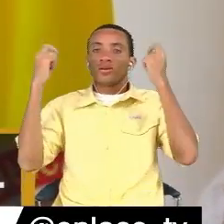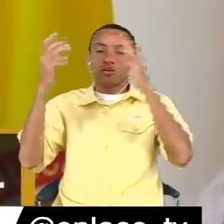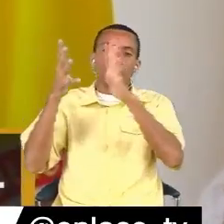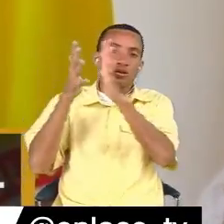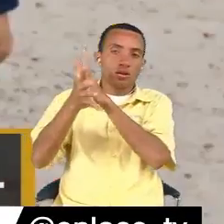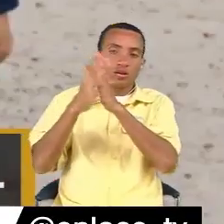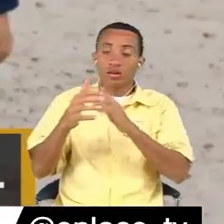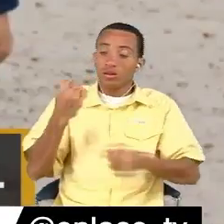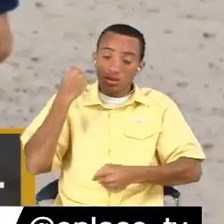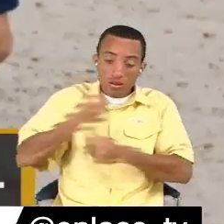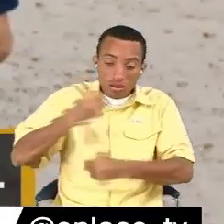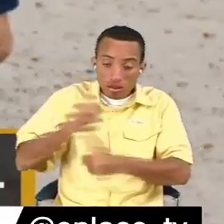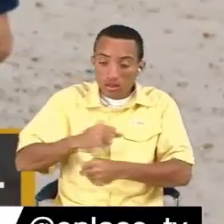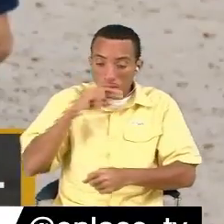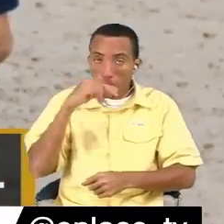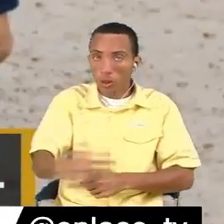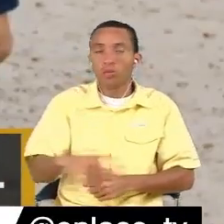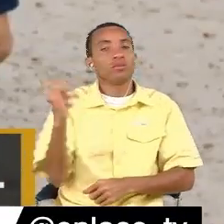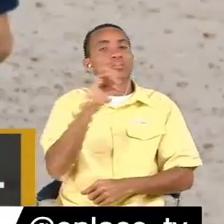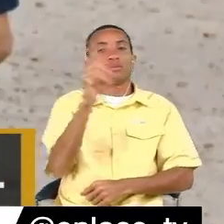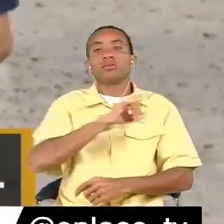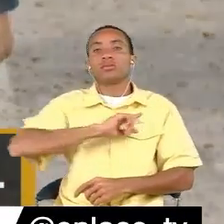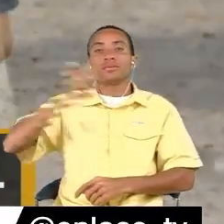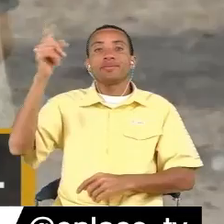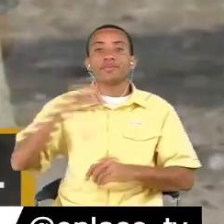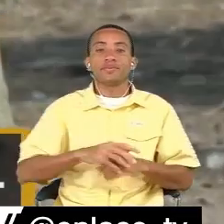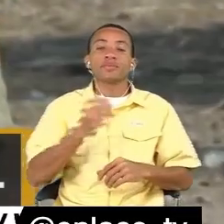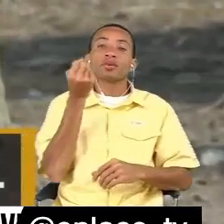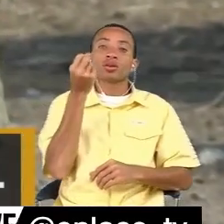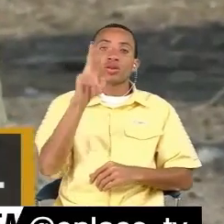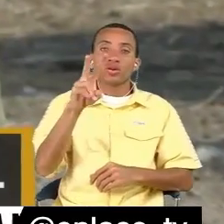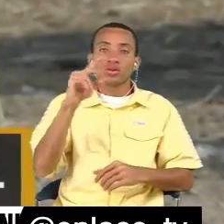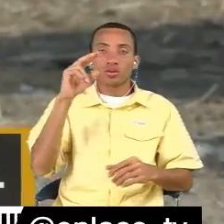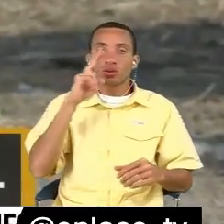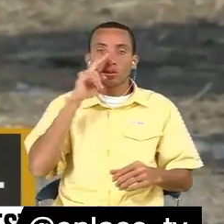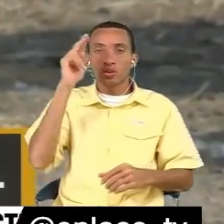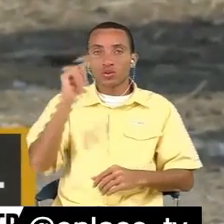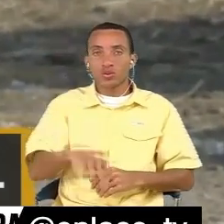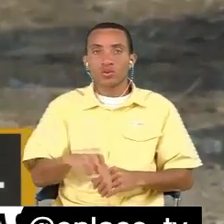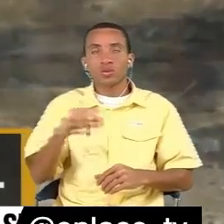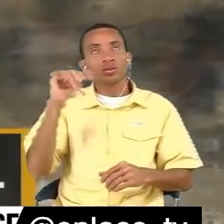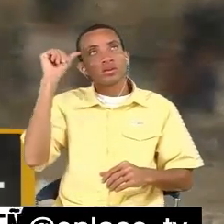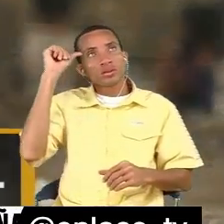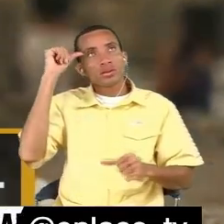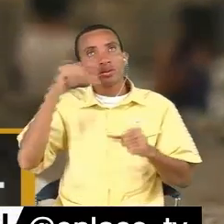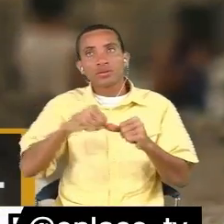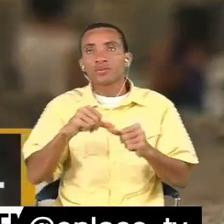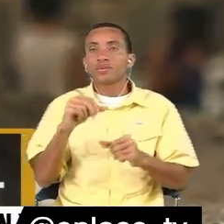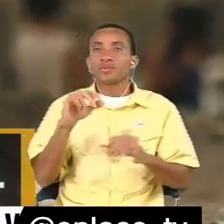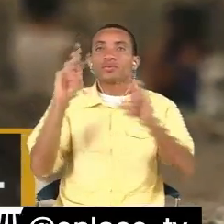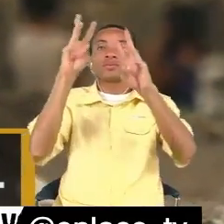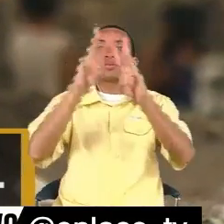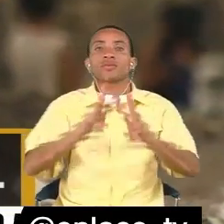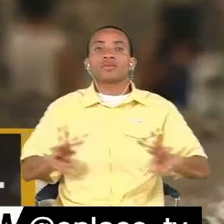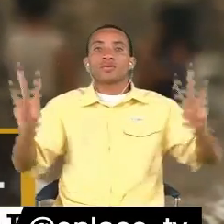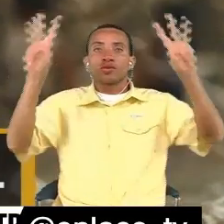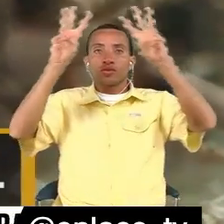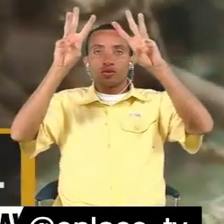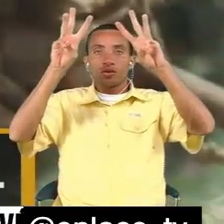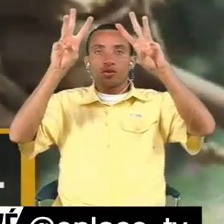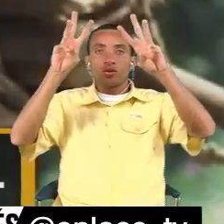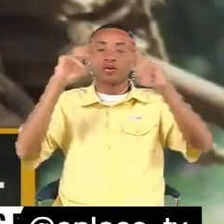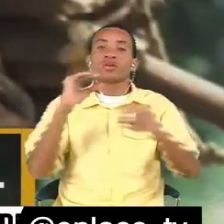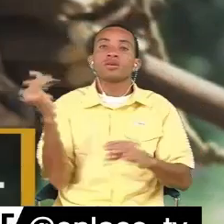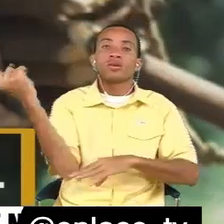al no al trabajo infantil. Aunque el 12 de junio fue decretado a nivel mundial por la Organización de las Naciones Unidas, ONU, como el Día Internacional del No al